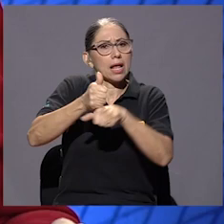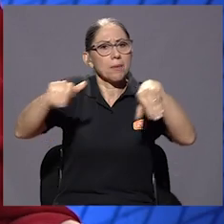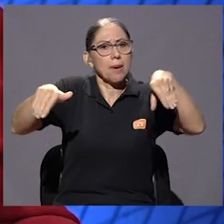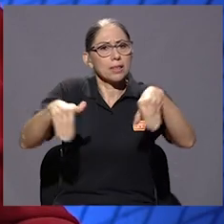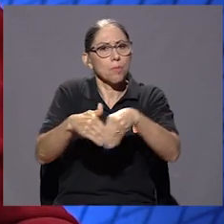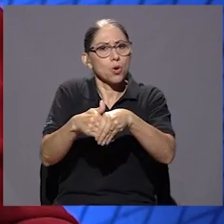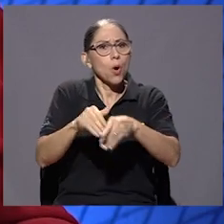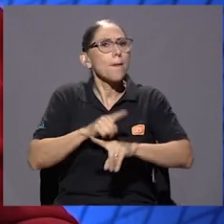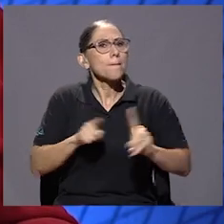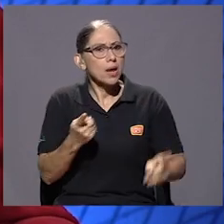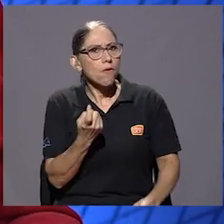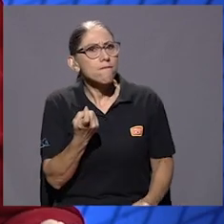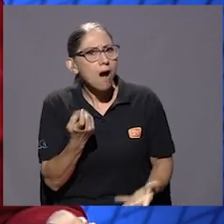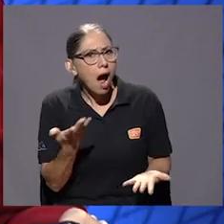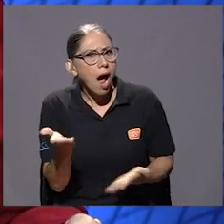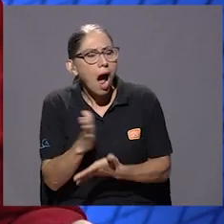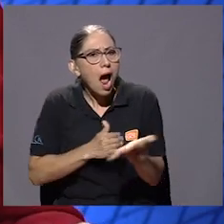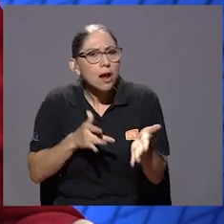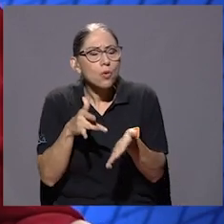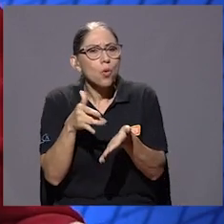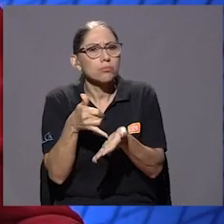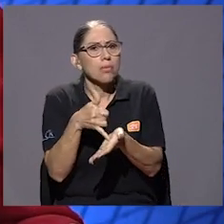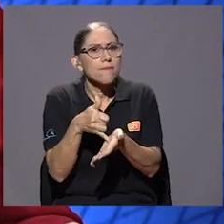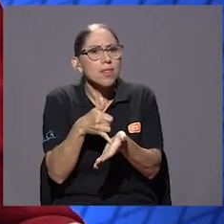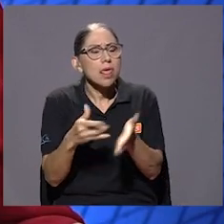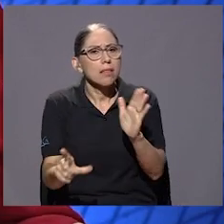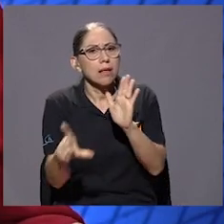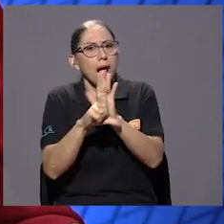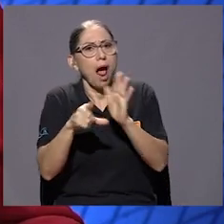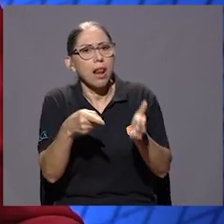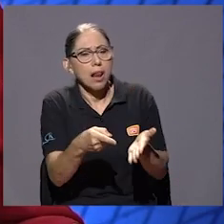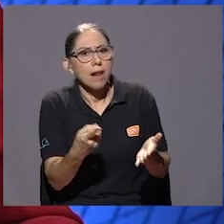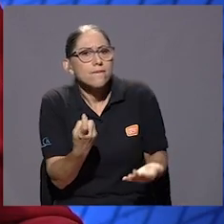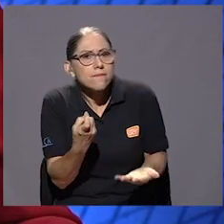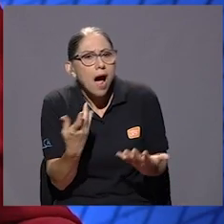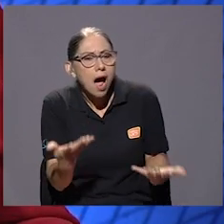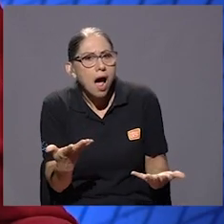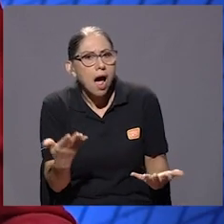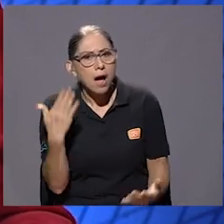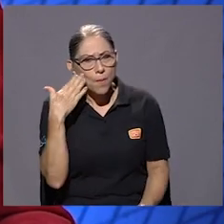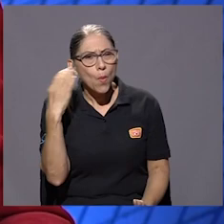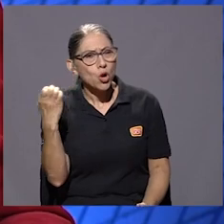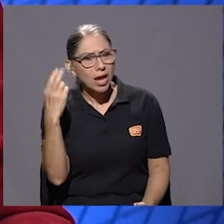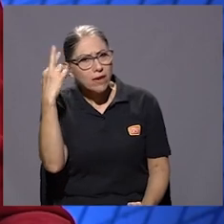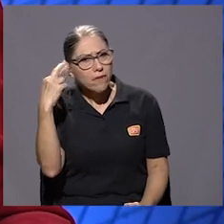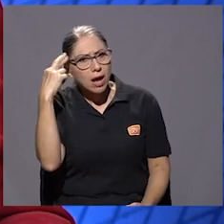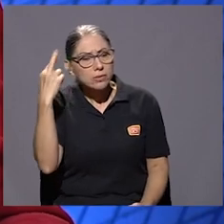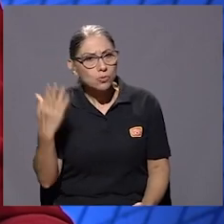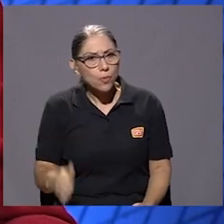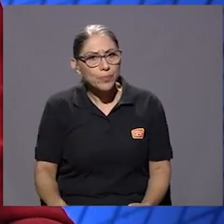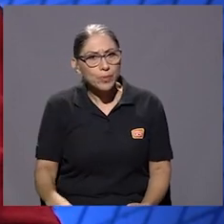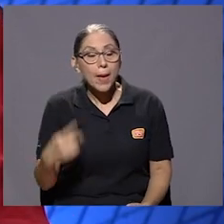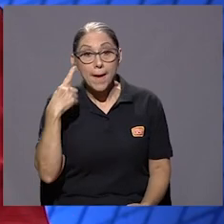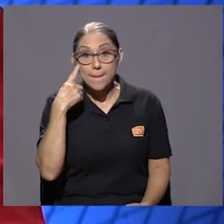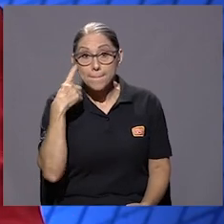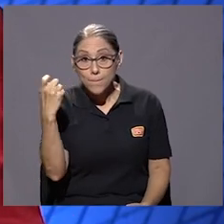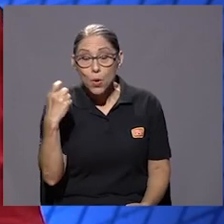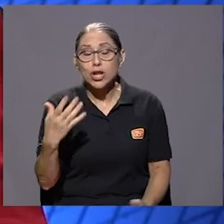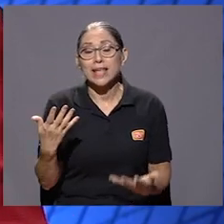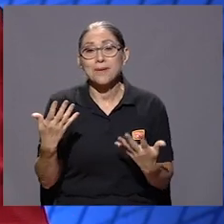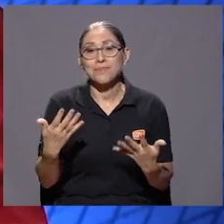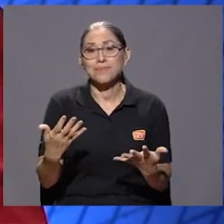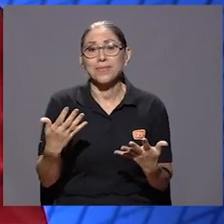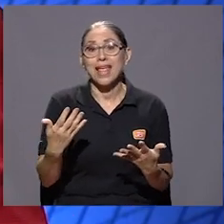un vacío legal, un vacío jurídico. ¿Por qué razón? Porque en un tema